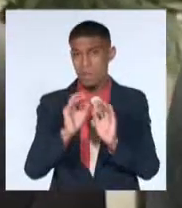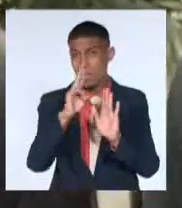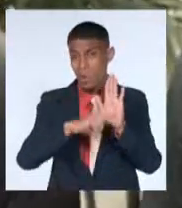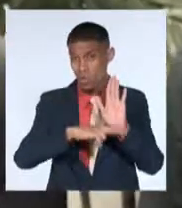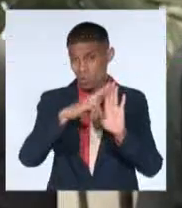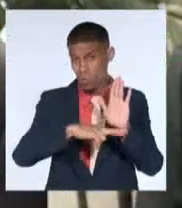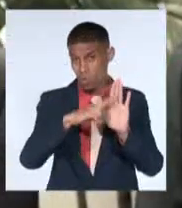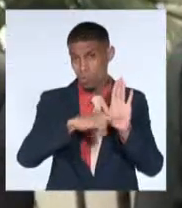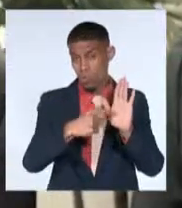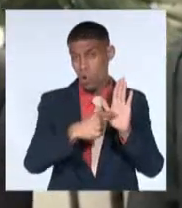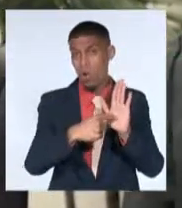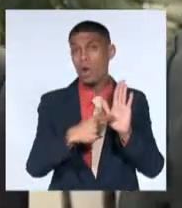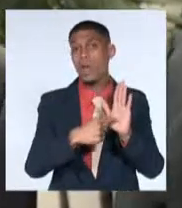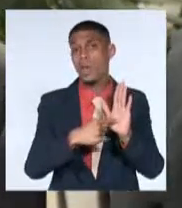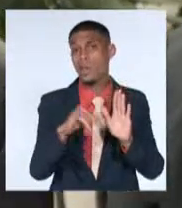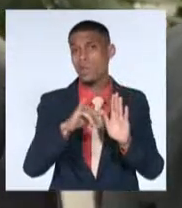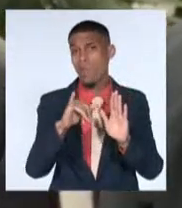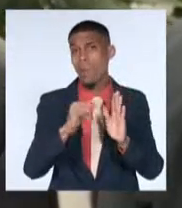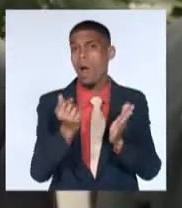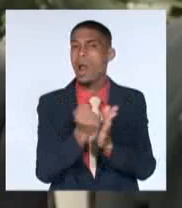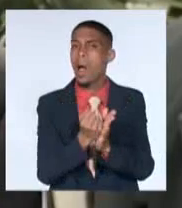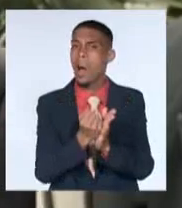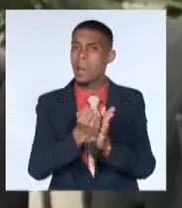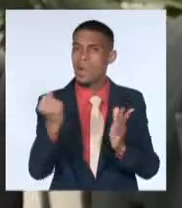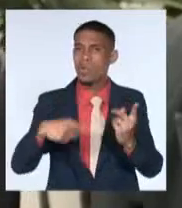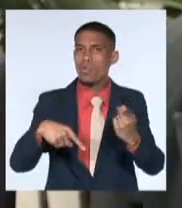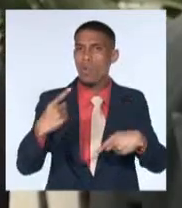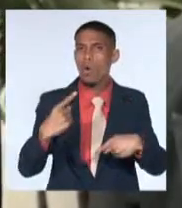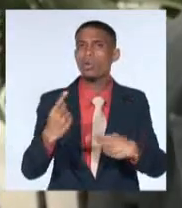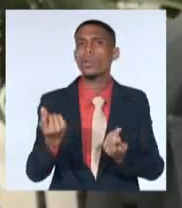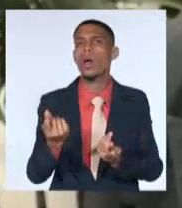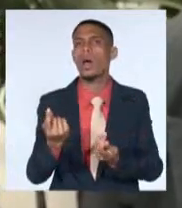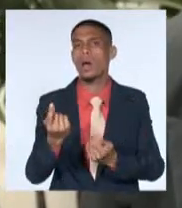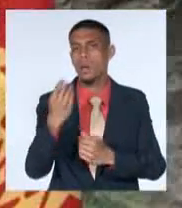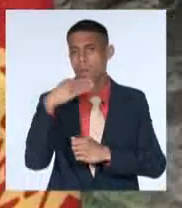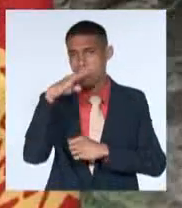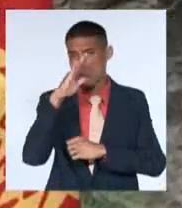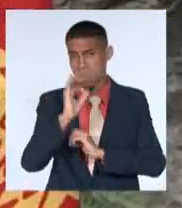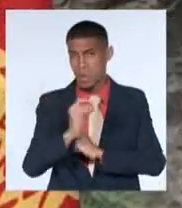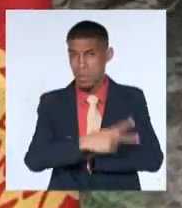aprueben en contra de nuestro país en materia de derechos humanos.